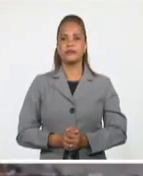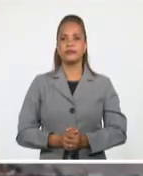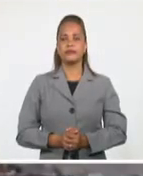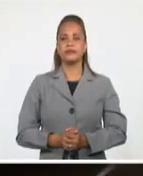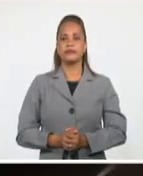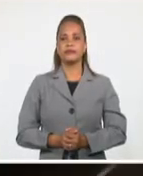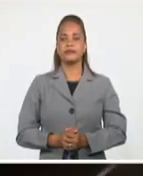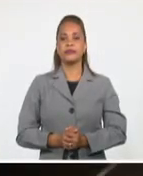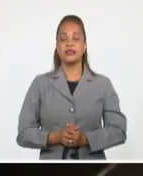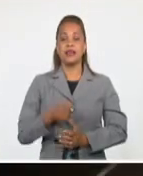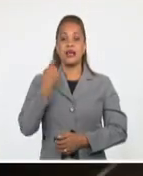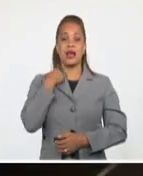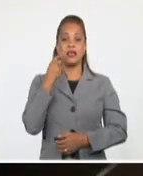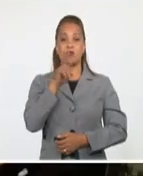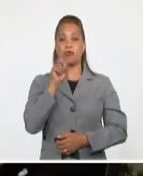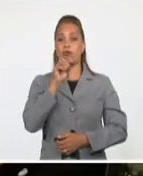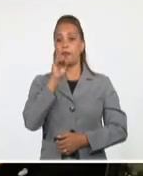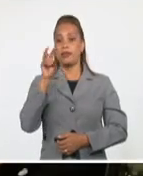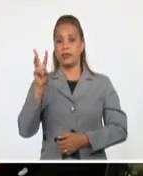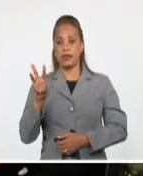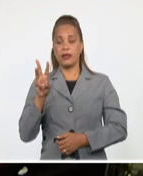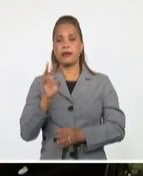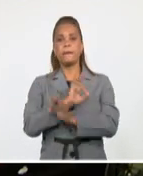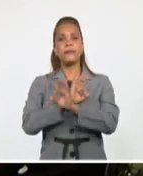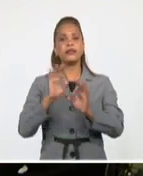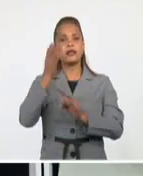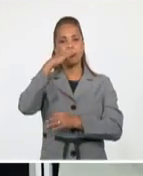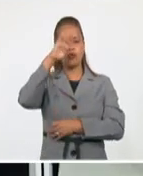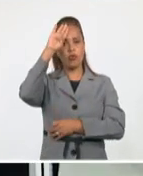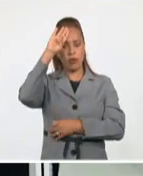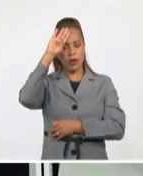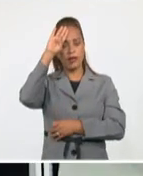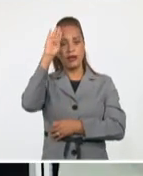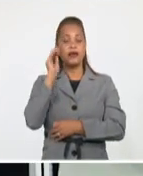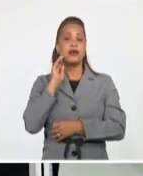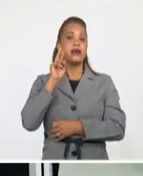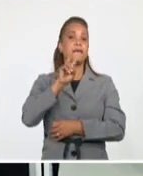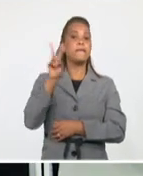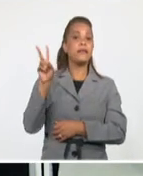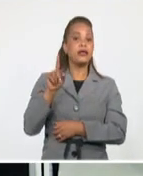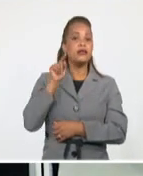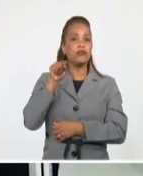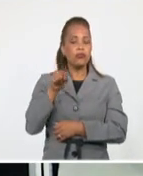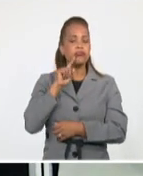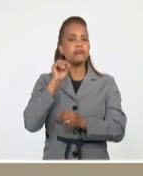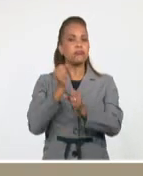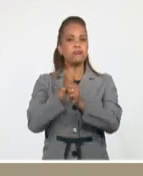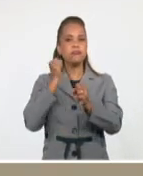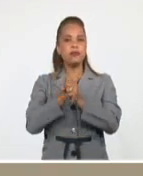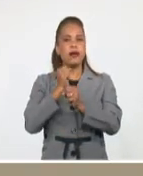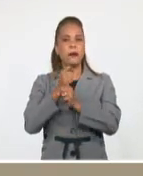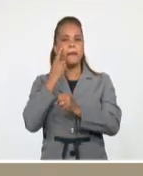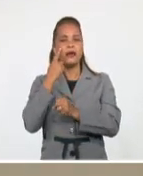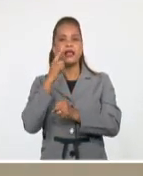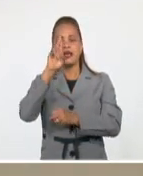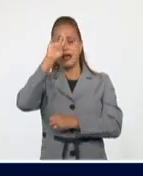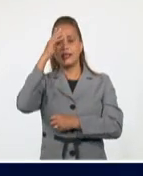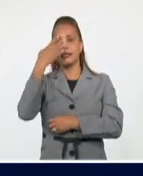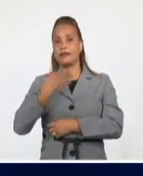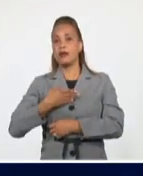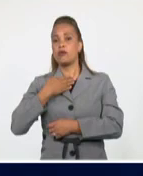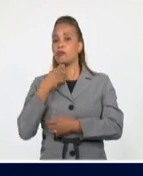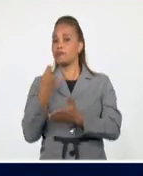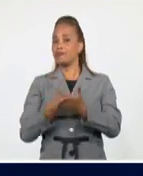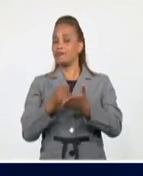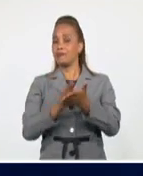Desde el 2003, especialistas cubanos de la misión Barrio Adentro abrieron el camino de la salud gratuita en las comunidades